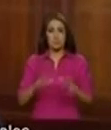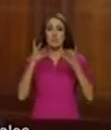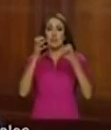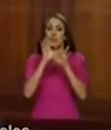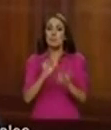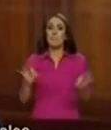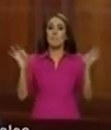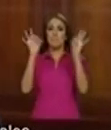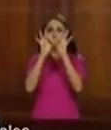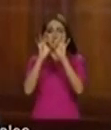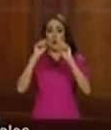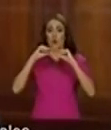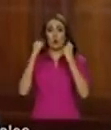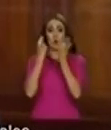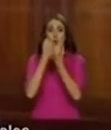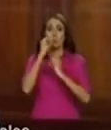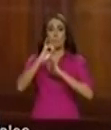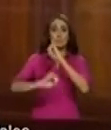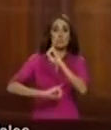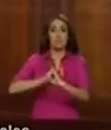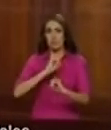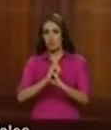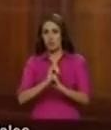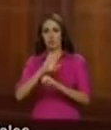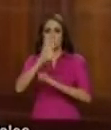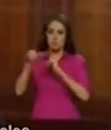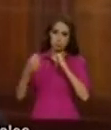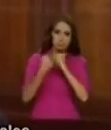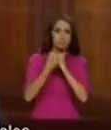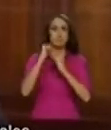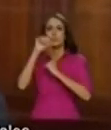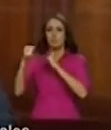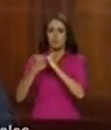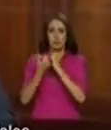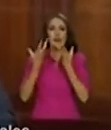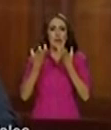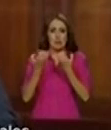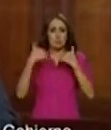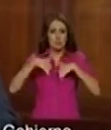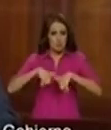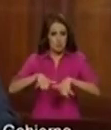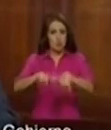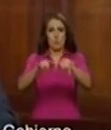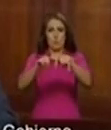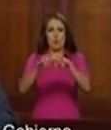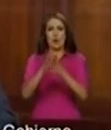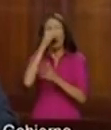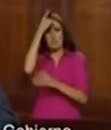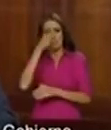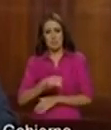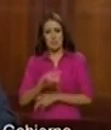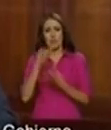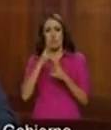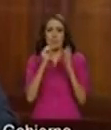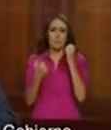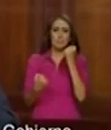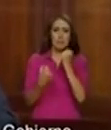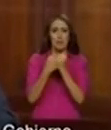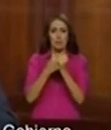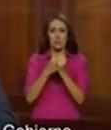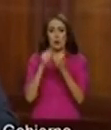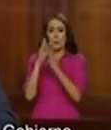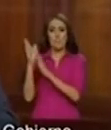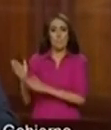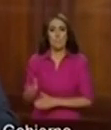más importantes organizaciones mundiales han decidido sumarse al camino que estamos construyendo, han decidido respaldar el plan de prosperidad de